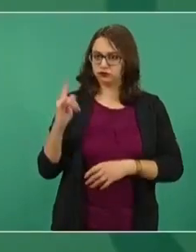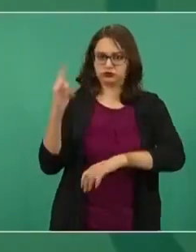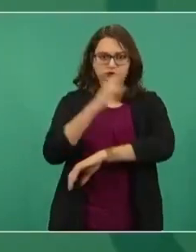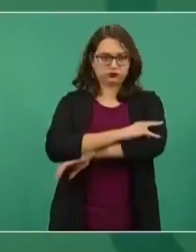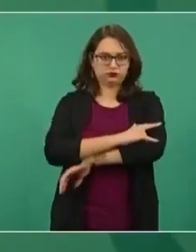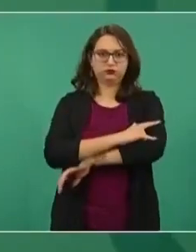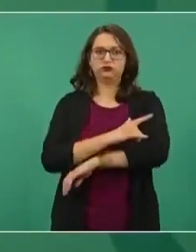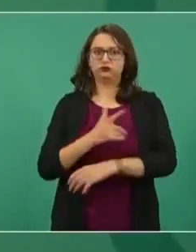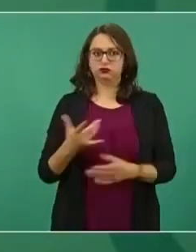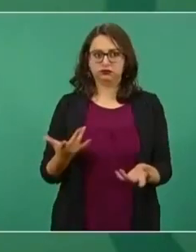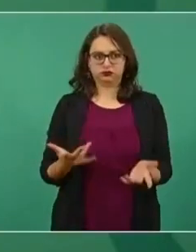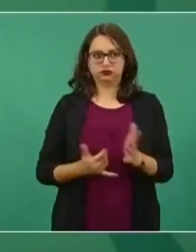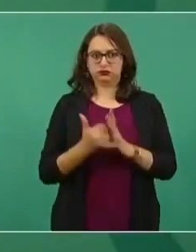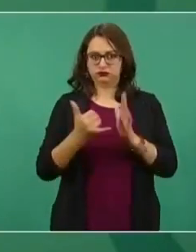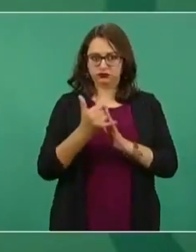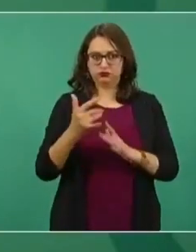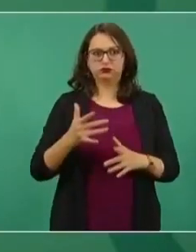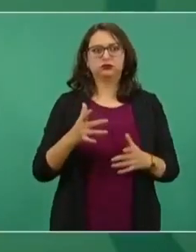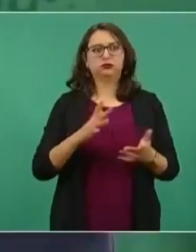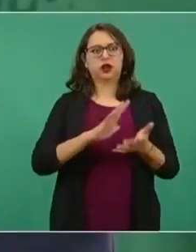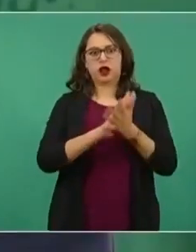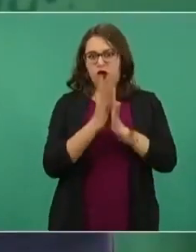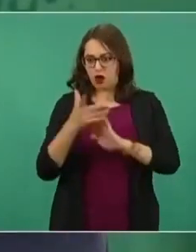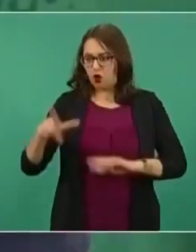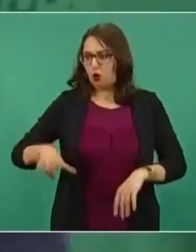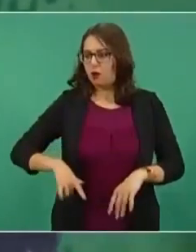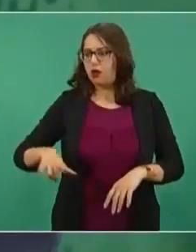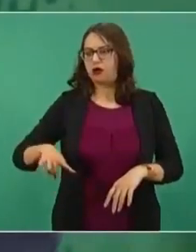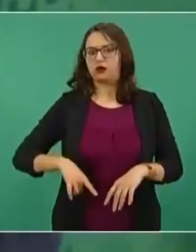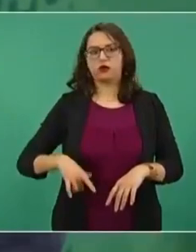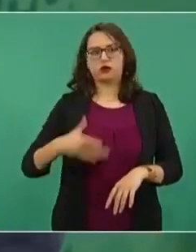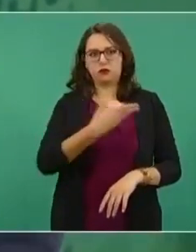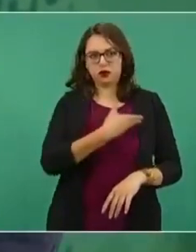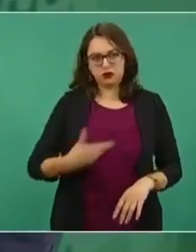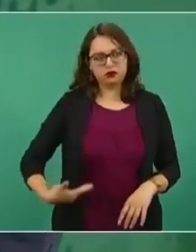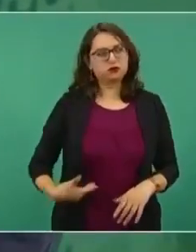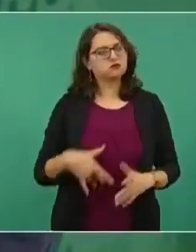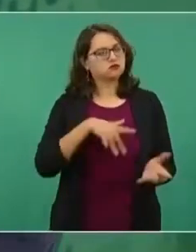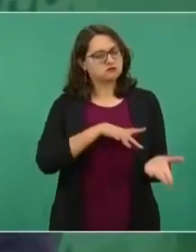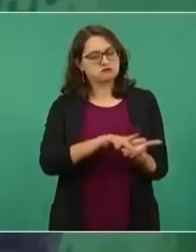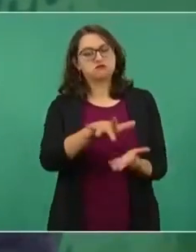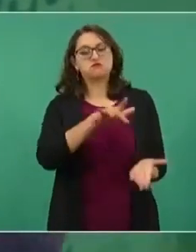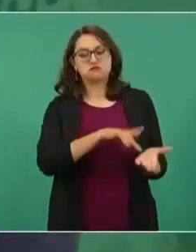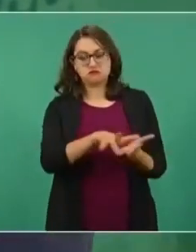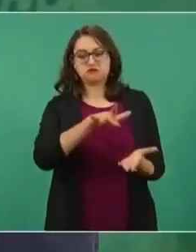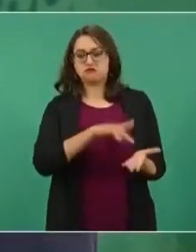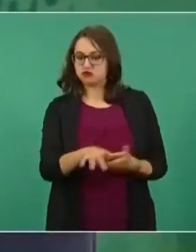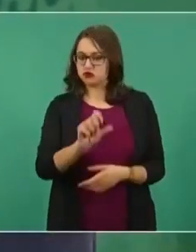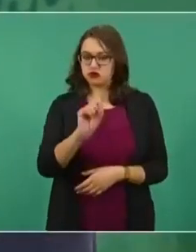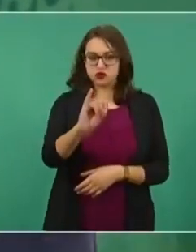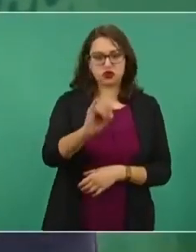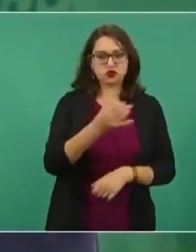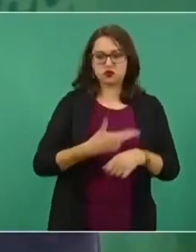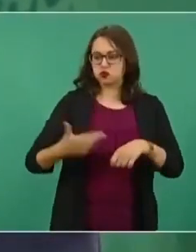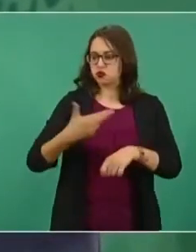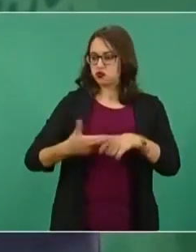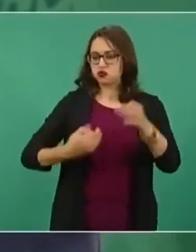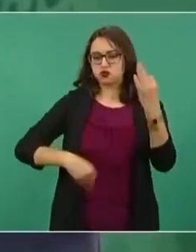la transformación y que me apoyan y que por eso daban todas las